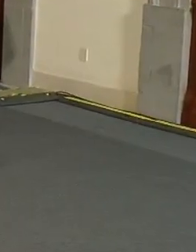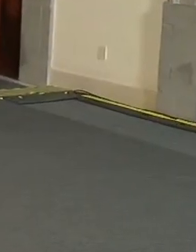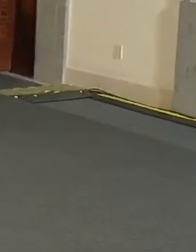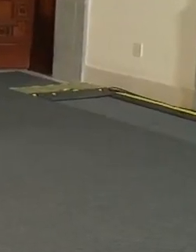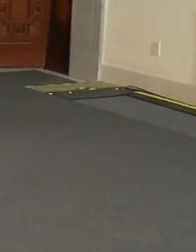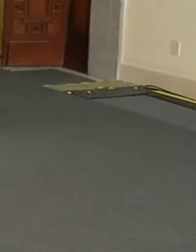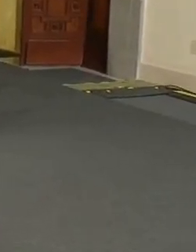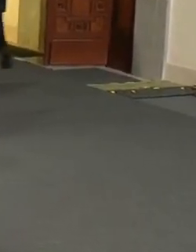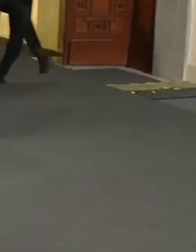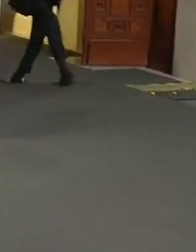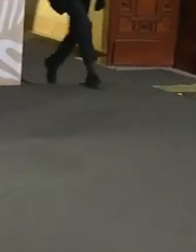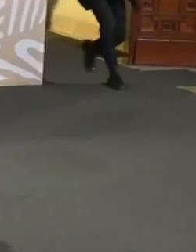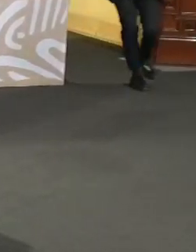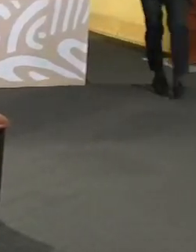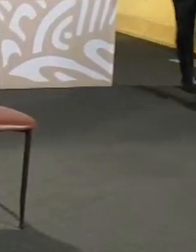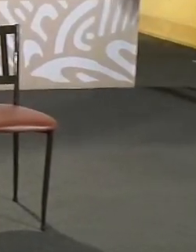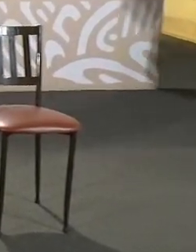Buenos días.